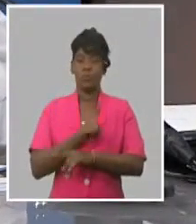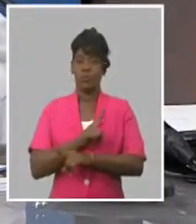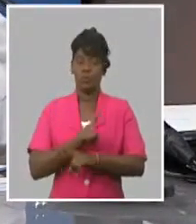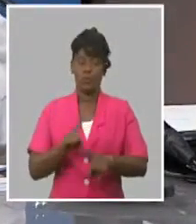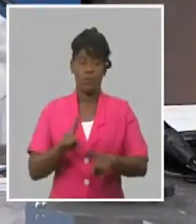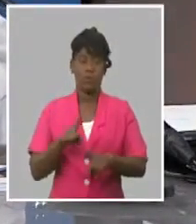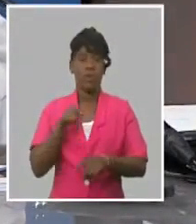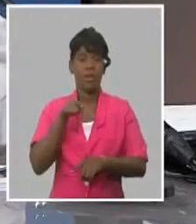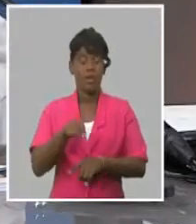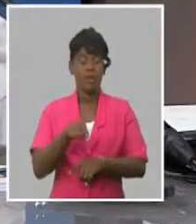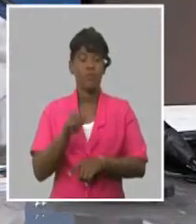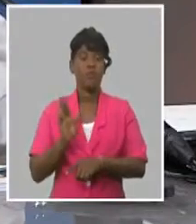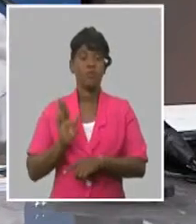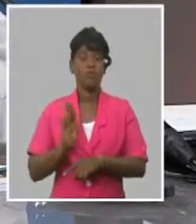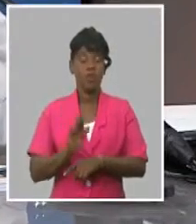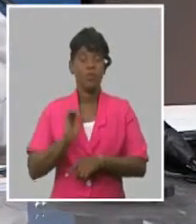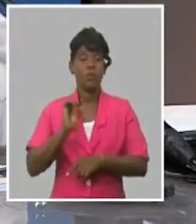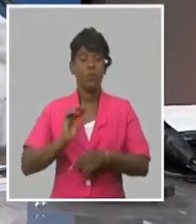desmantelar